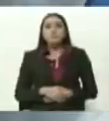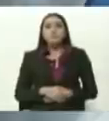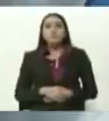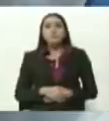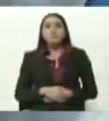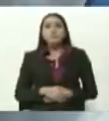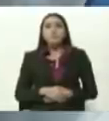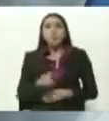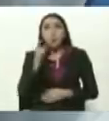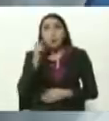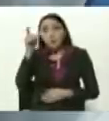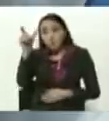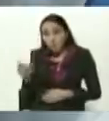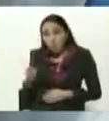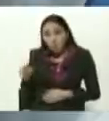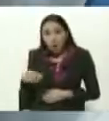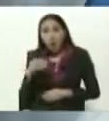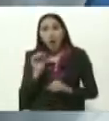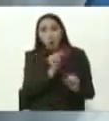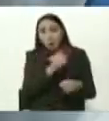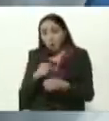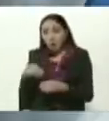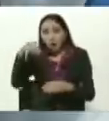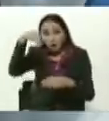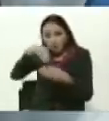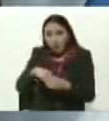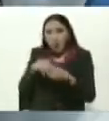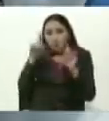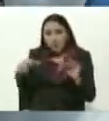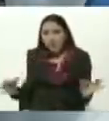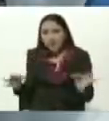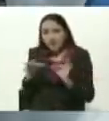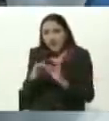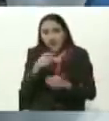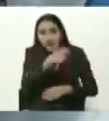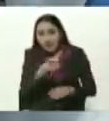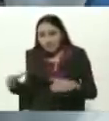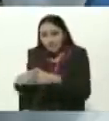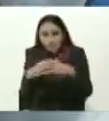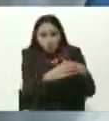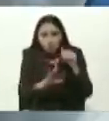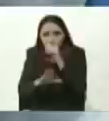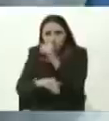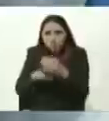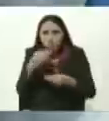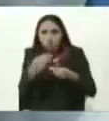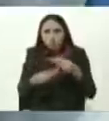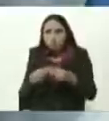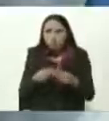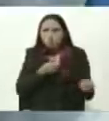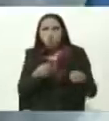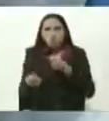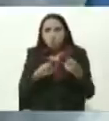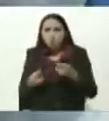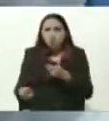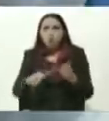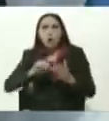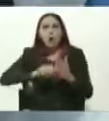Vicente Millán, personal de mantenimiento del Saime, enlace con los grupos criminales para tramitaciones de cédula.